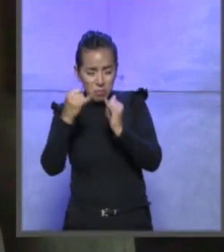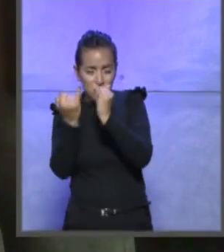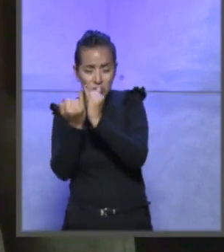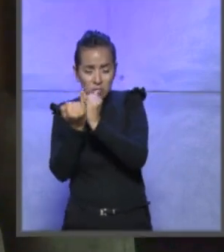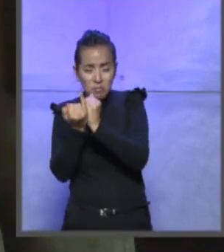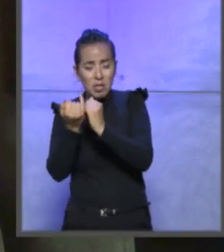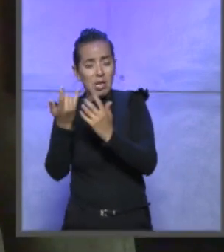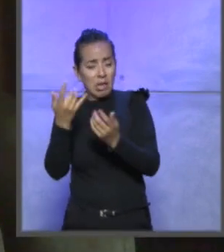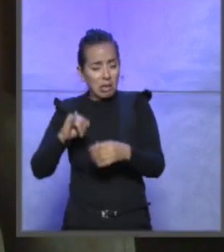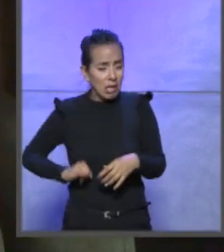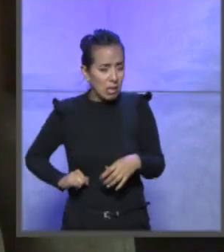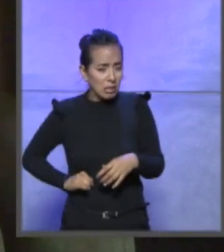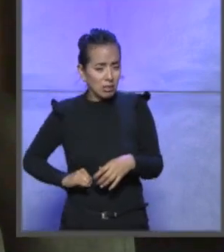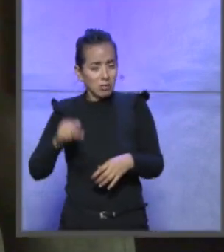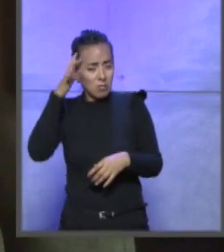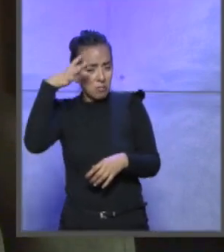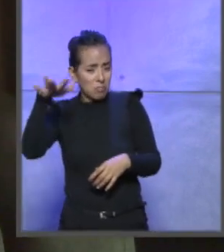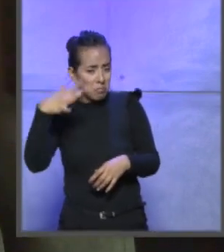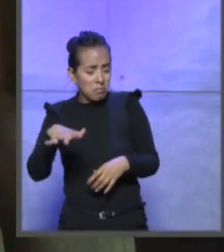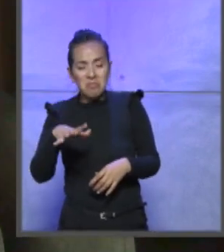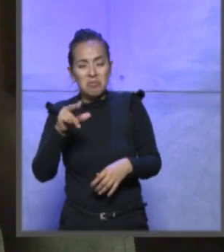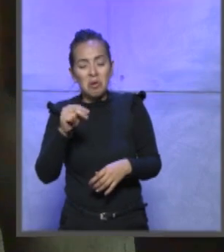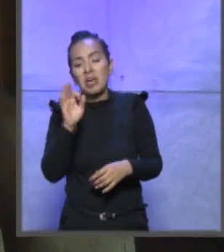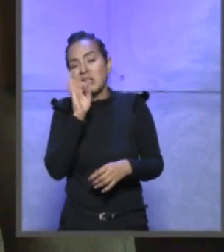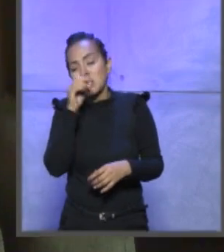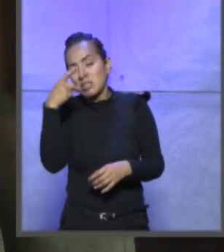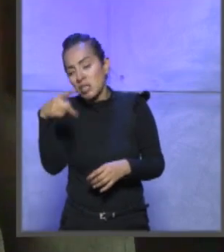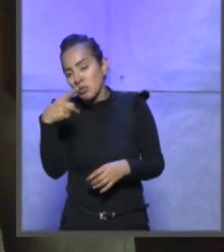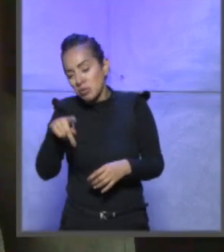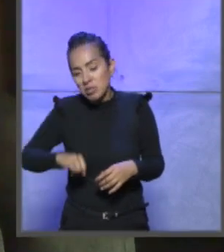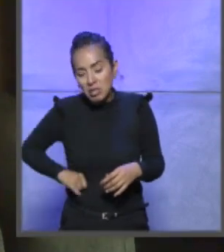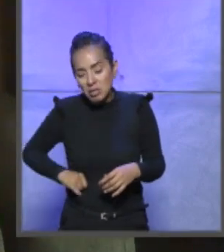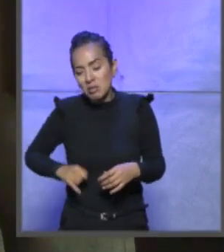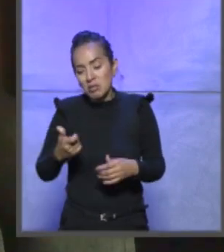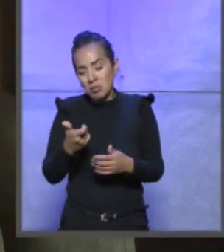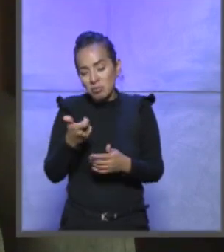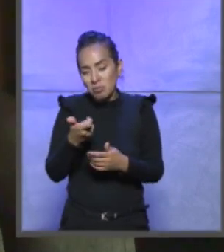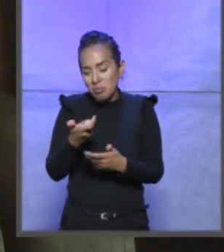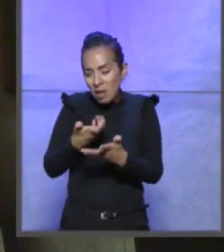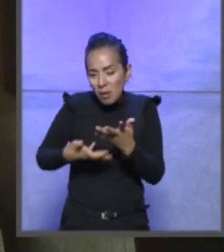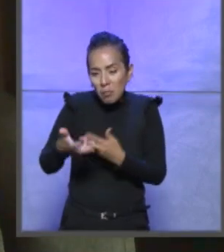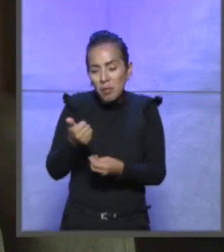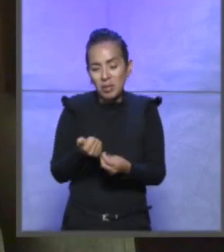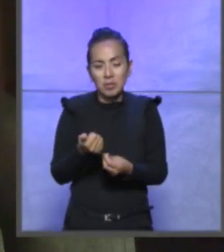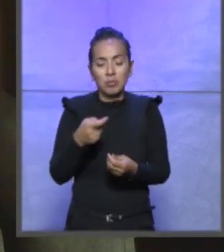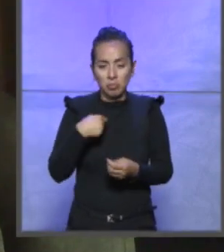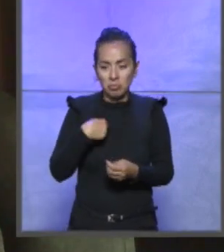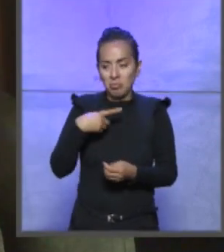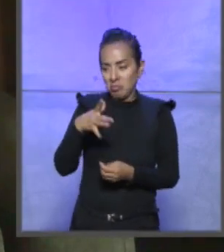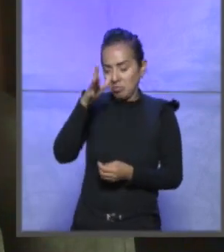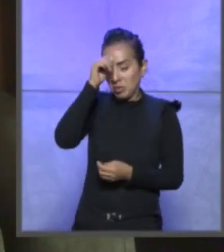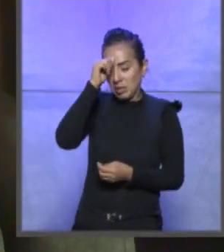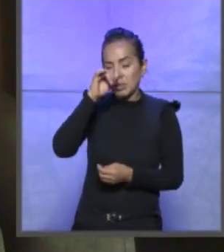sus prioridades son en temas económicos, en el crecimiento y no en el desarrollo. Por eso,